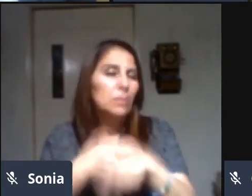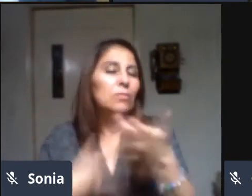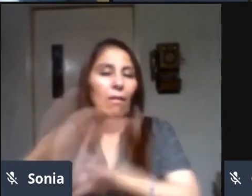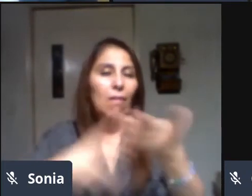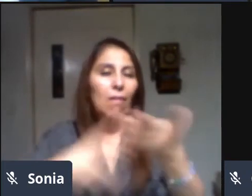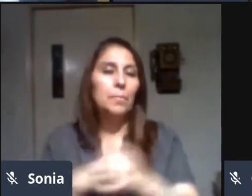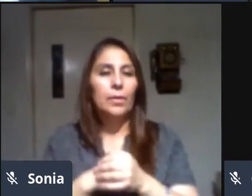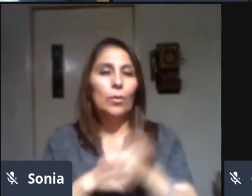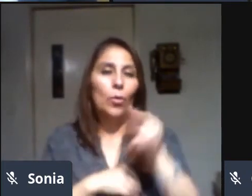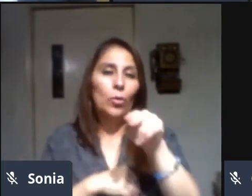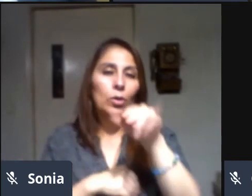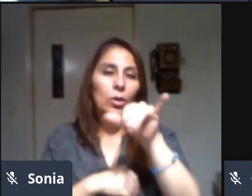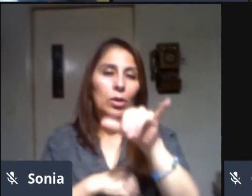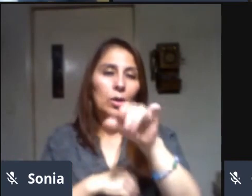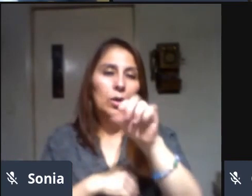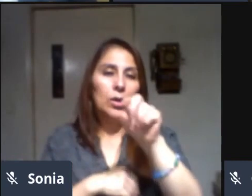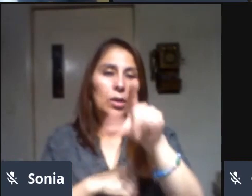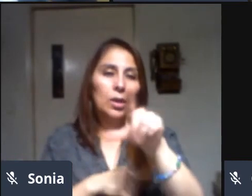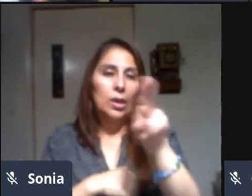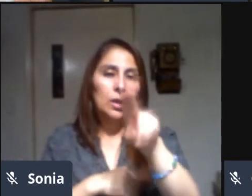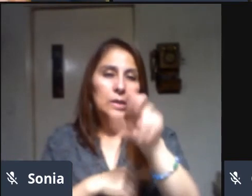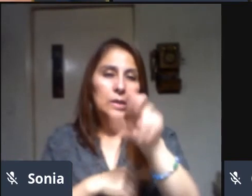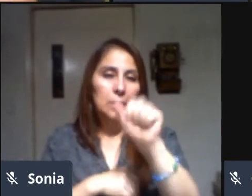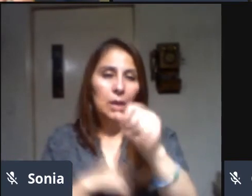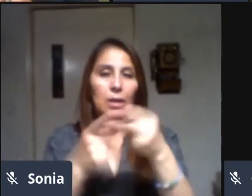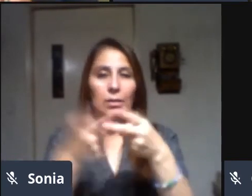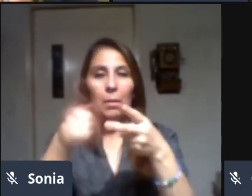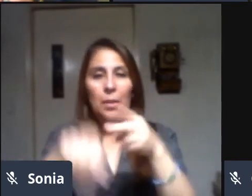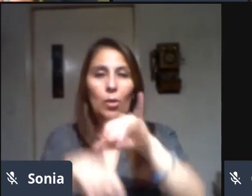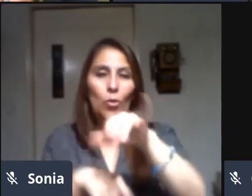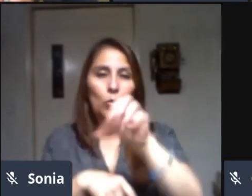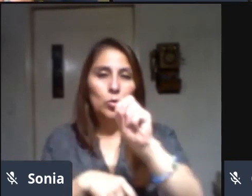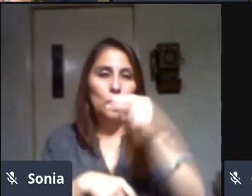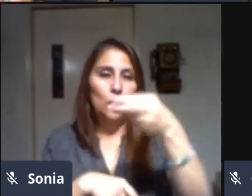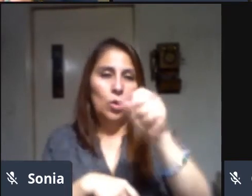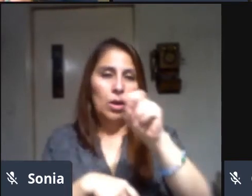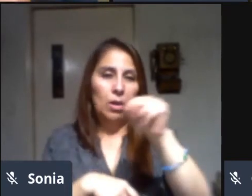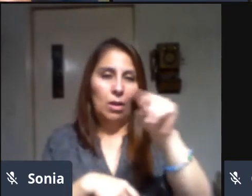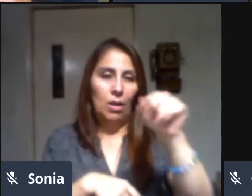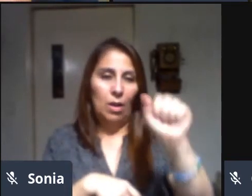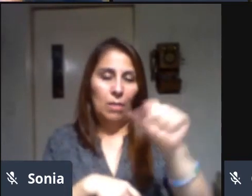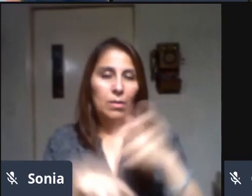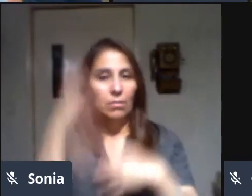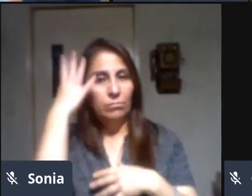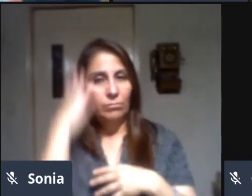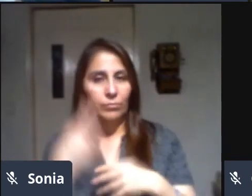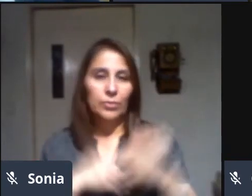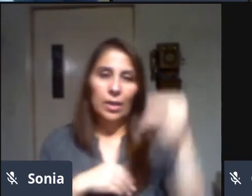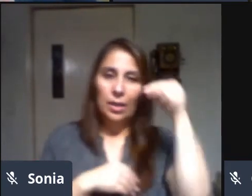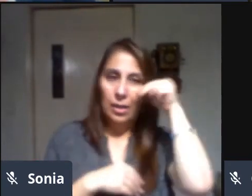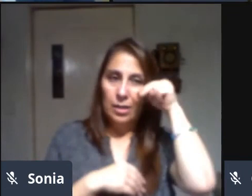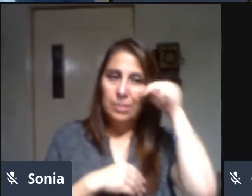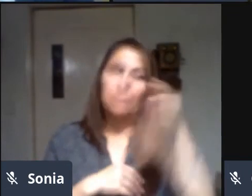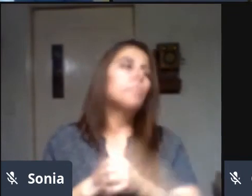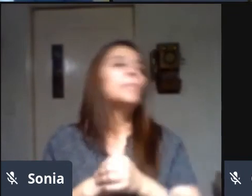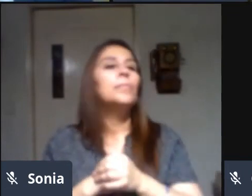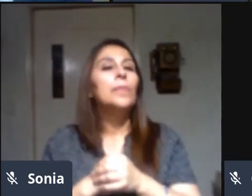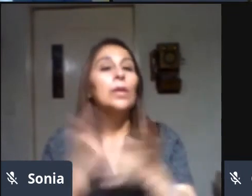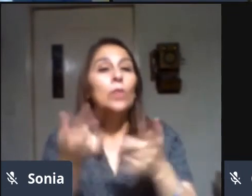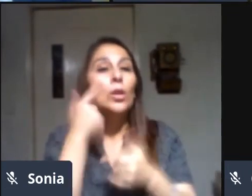con joanna también es como una obra literaria lo que hace es